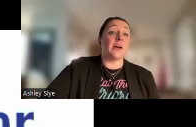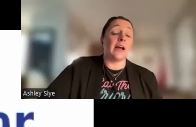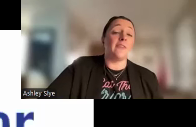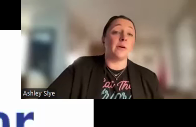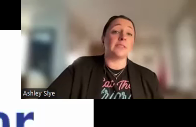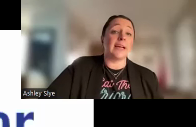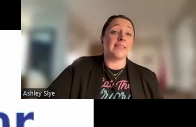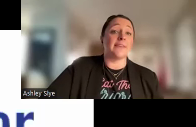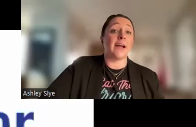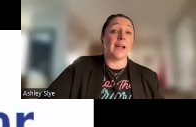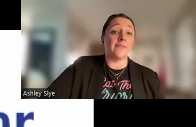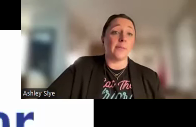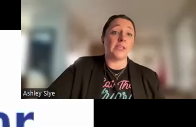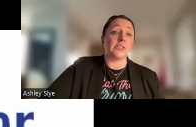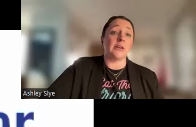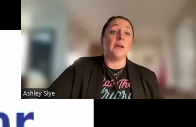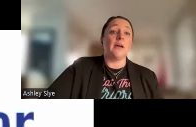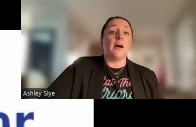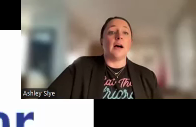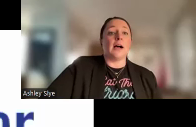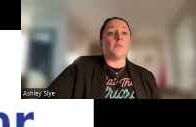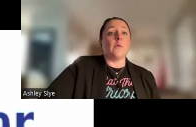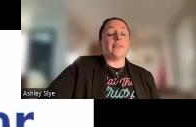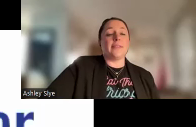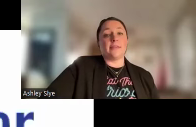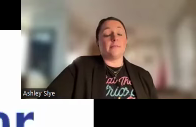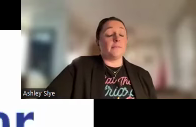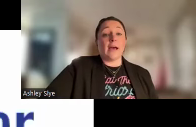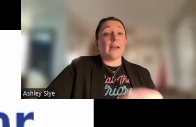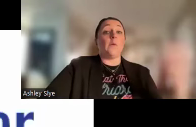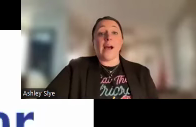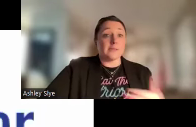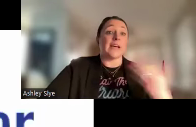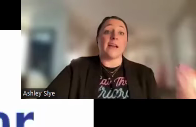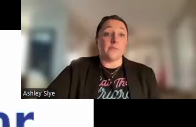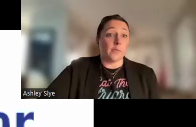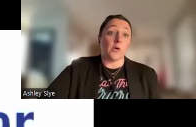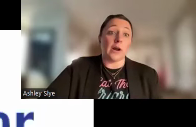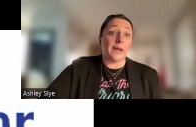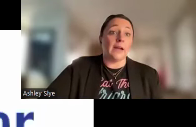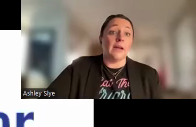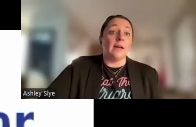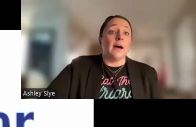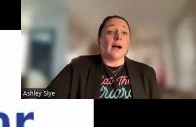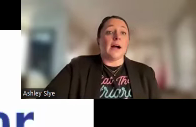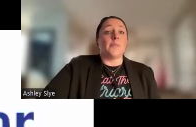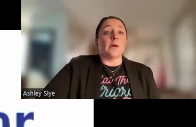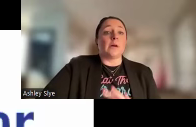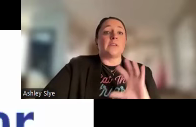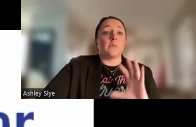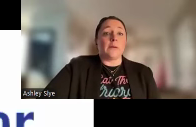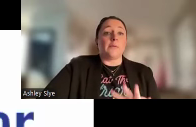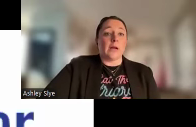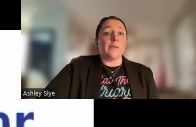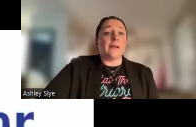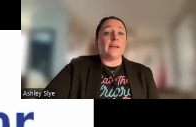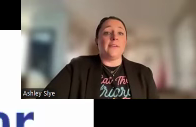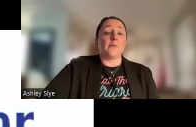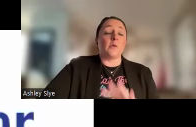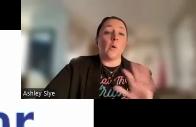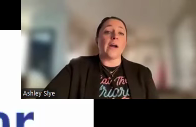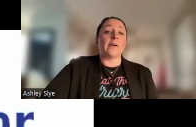Bueno, existe legislación federal que de verdad prohíbe compartir información personal que identifique a